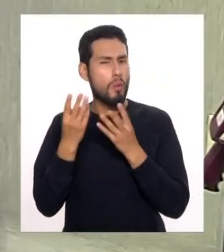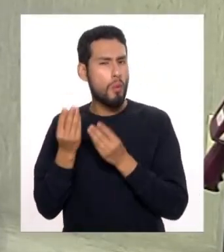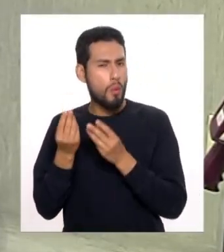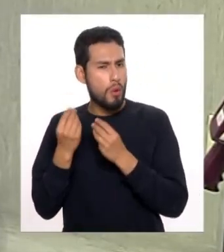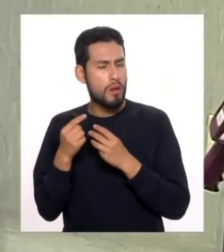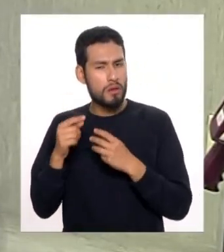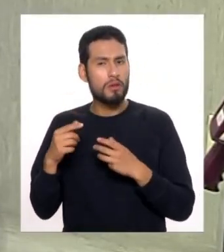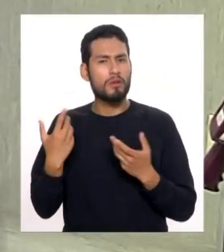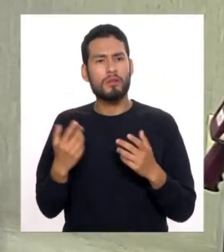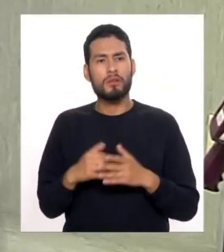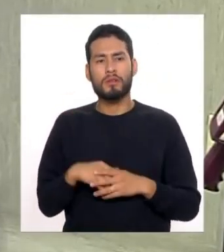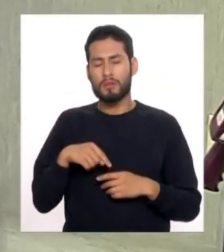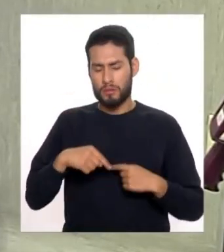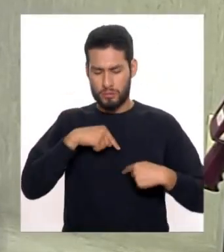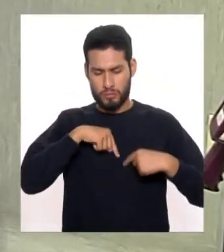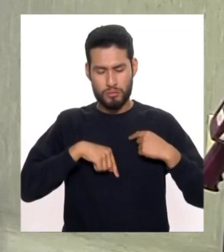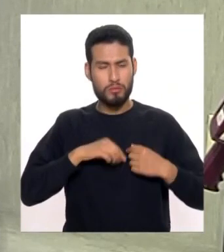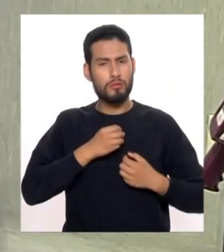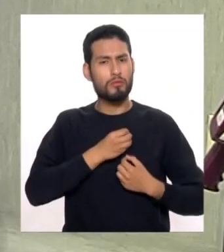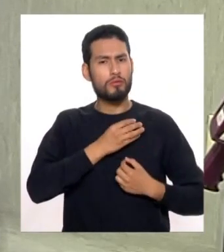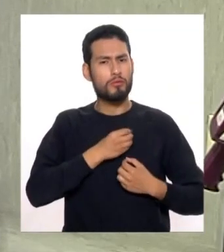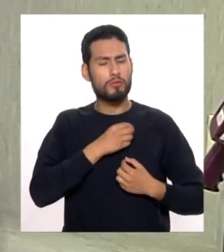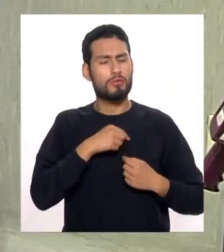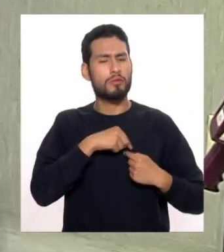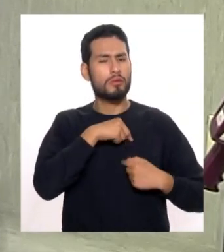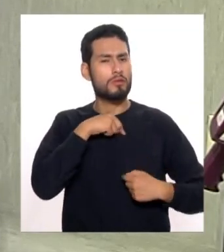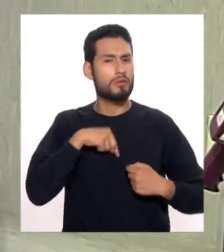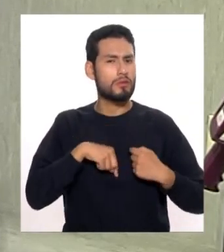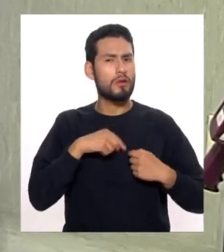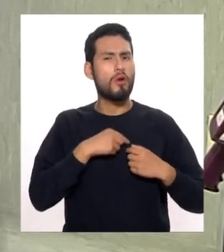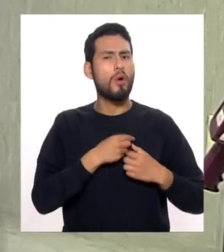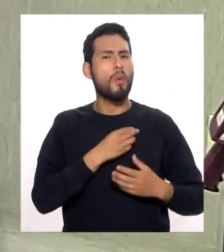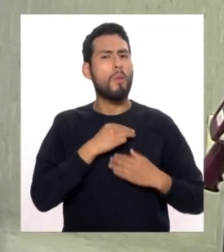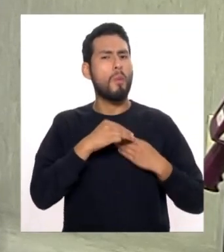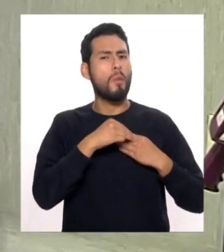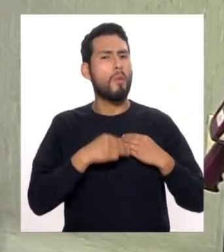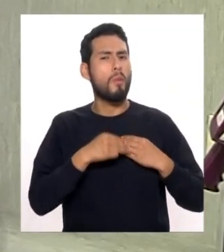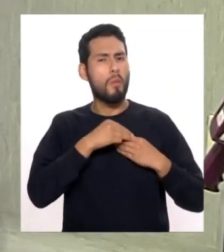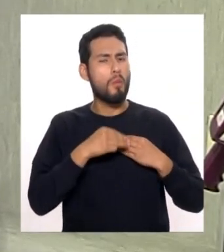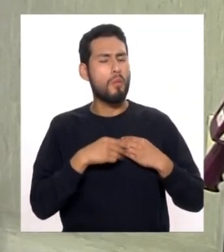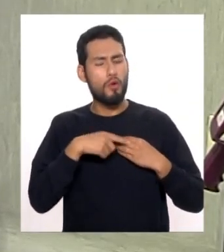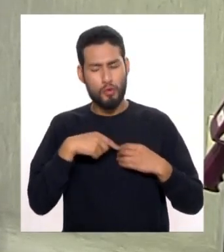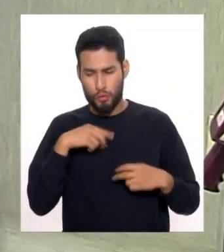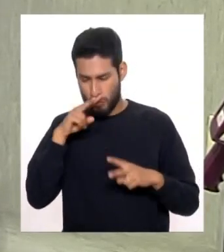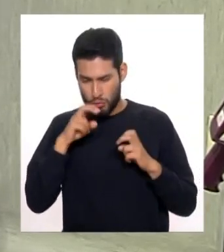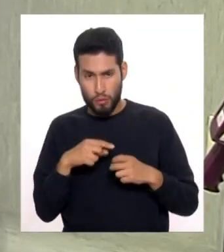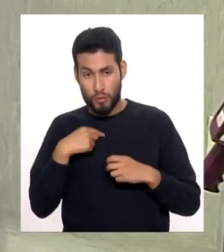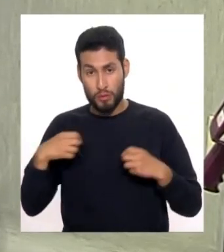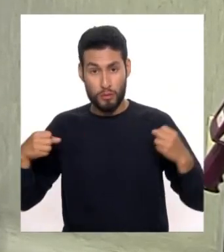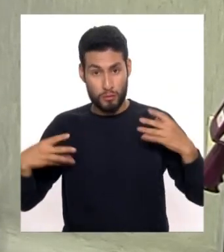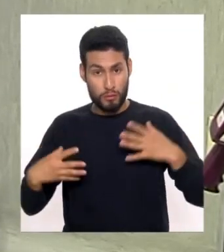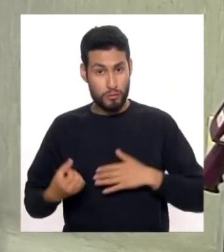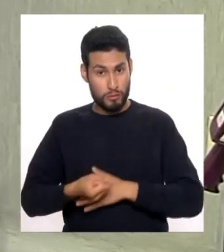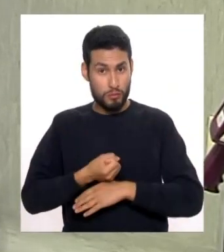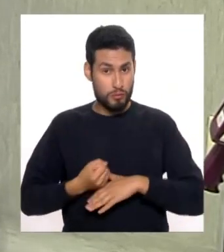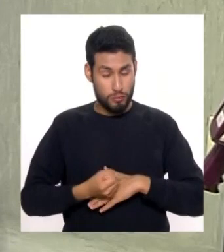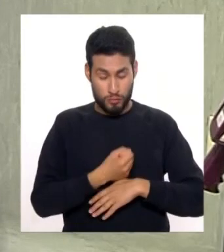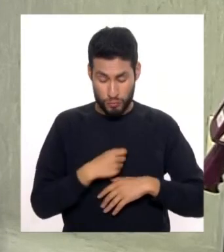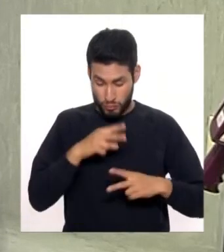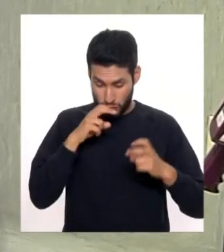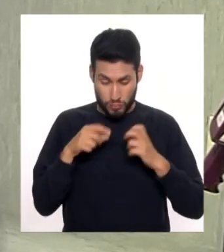una comunicación interventricular tipo muscular. También nosotros lo evidenciamos mediante esos ultrasonidos, mediante el